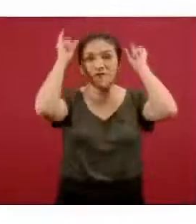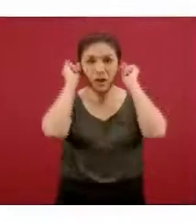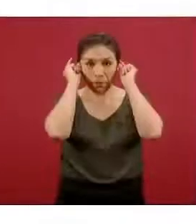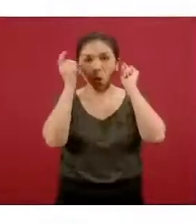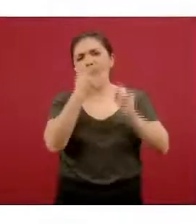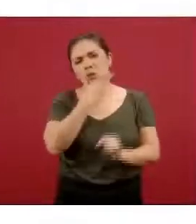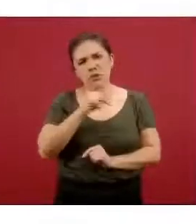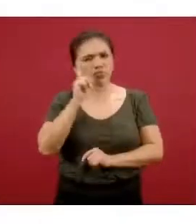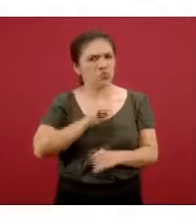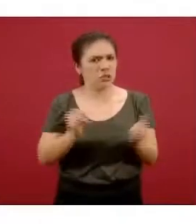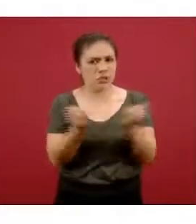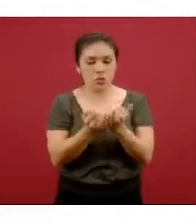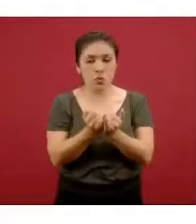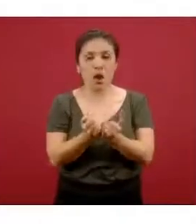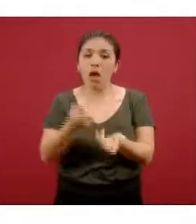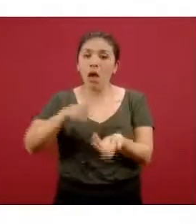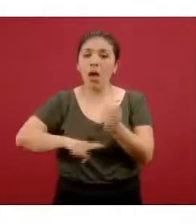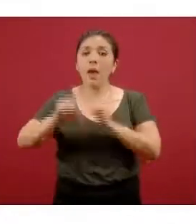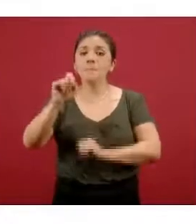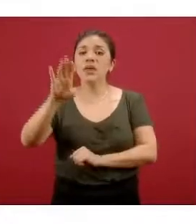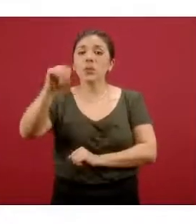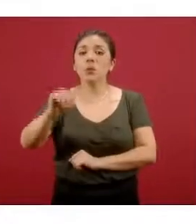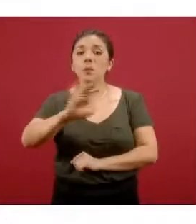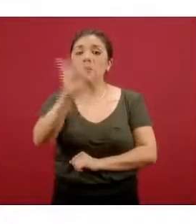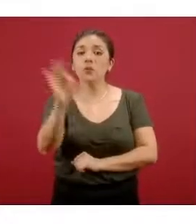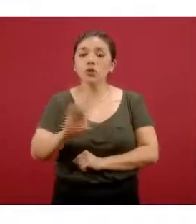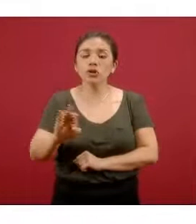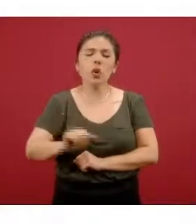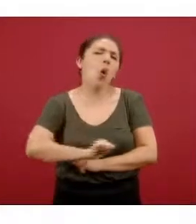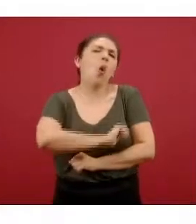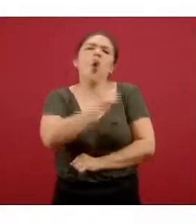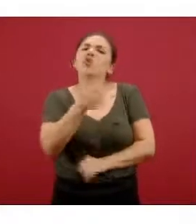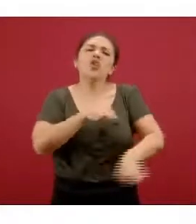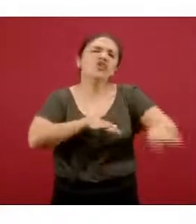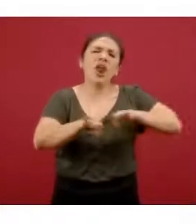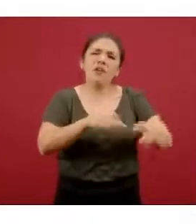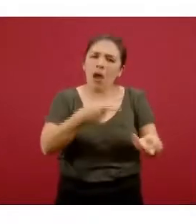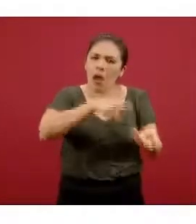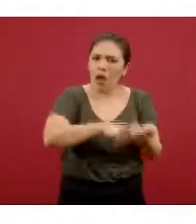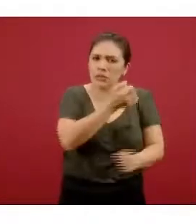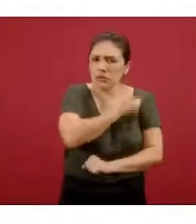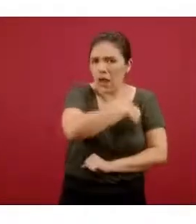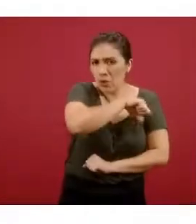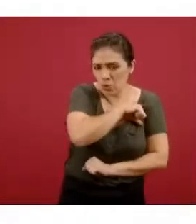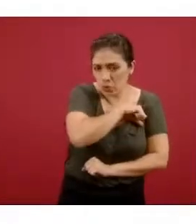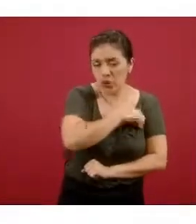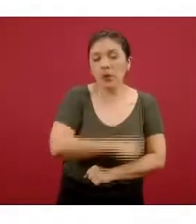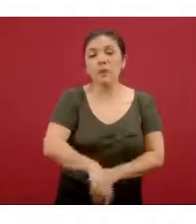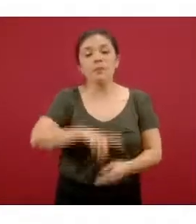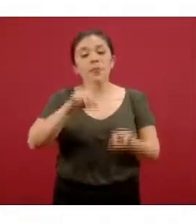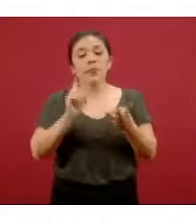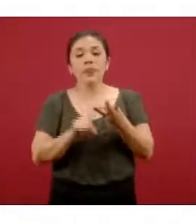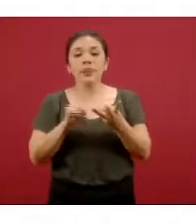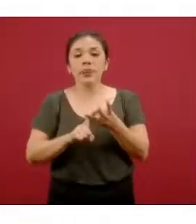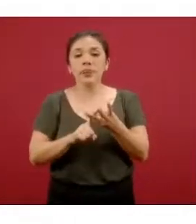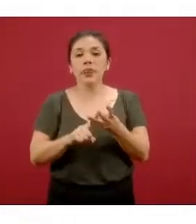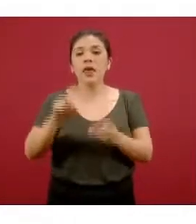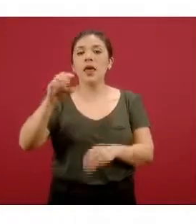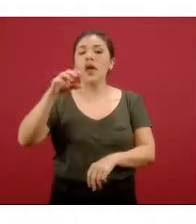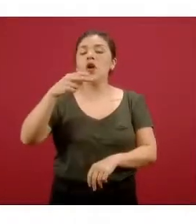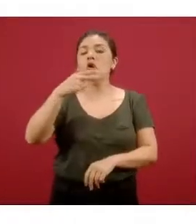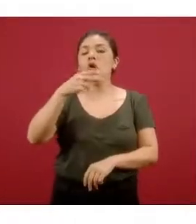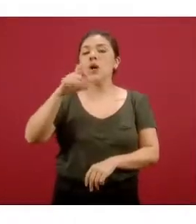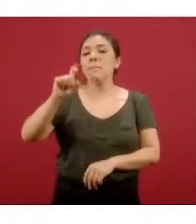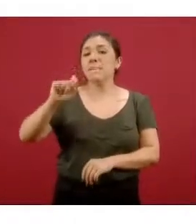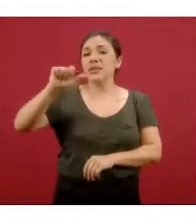enfermeras, con un 29% otra profesión de la Salud, y las médicas y